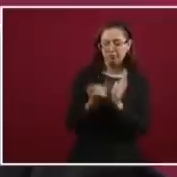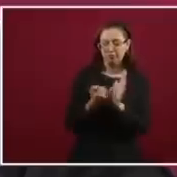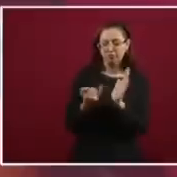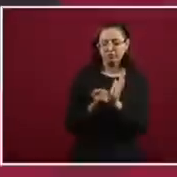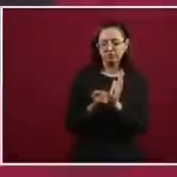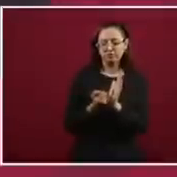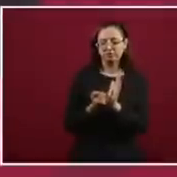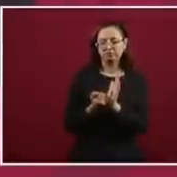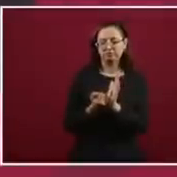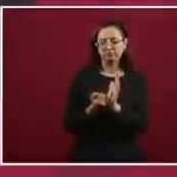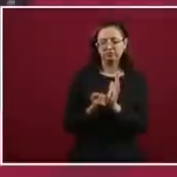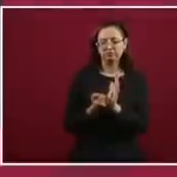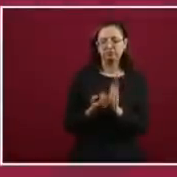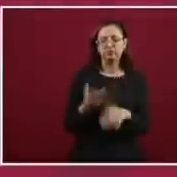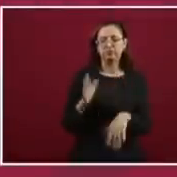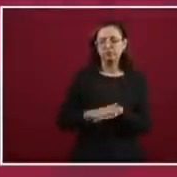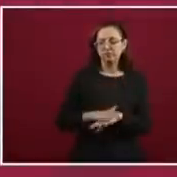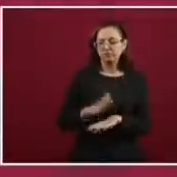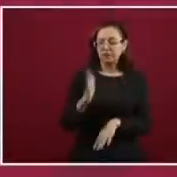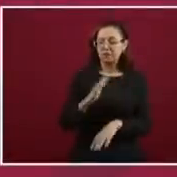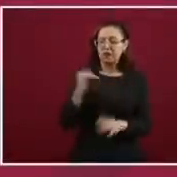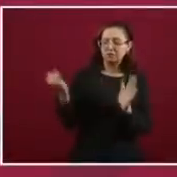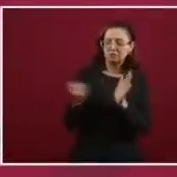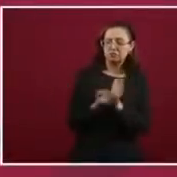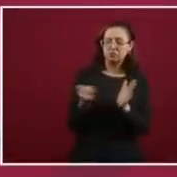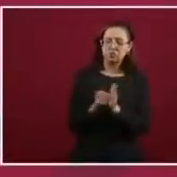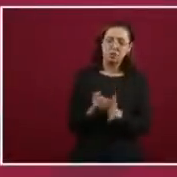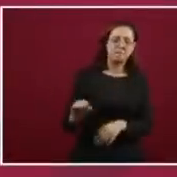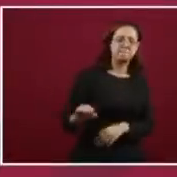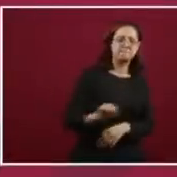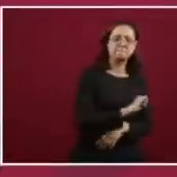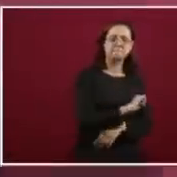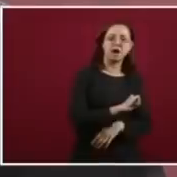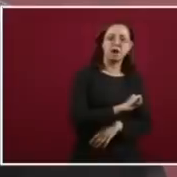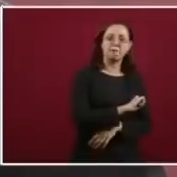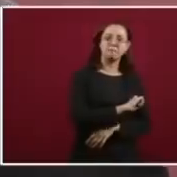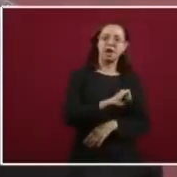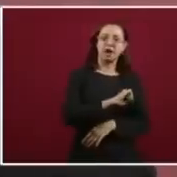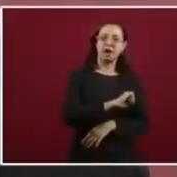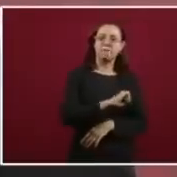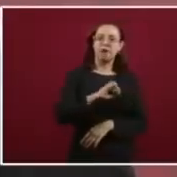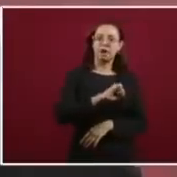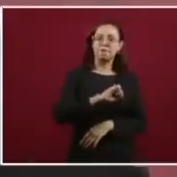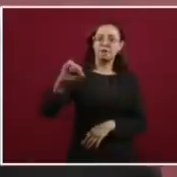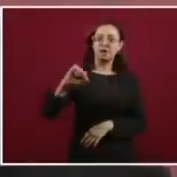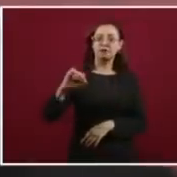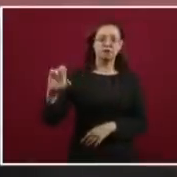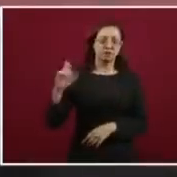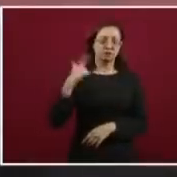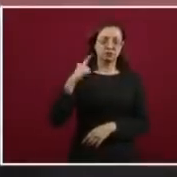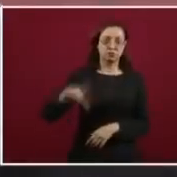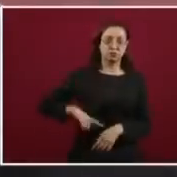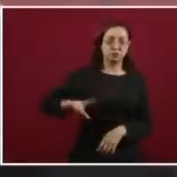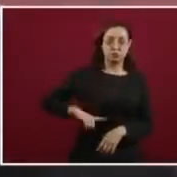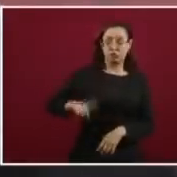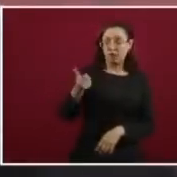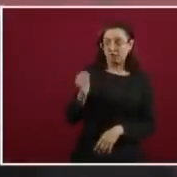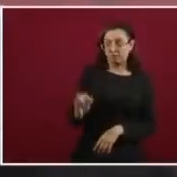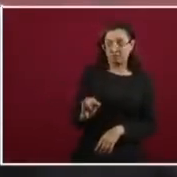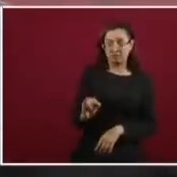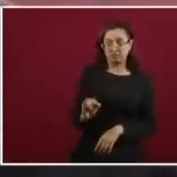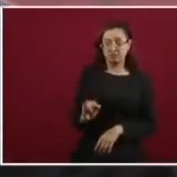que se aumentaron los impuestos nosotros no coincidimos con eso